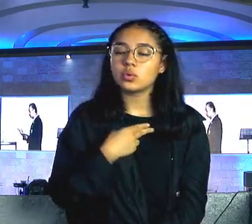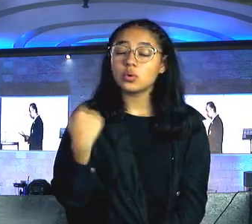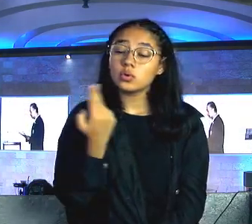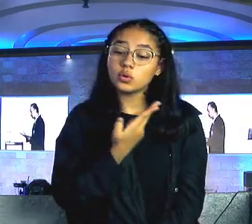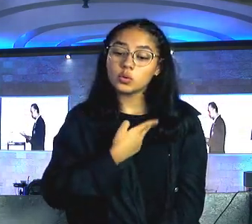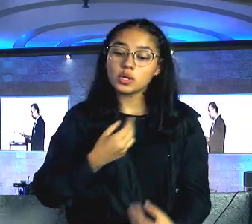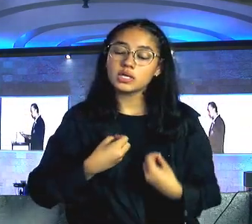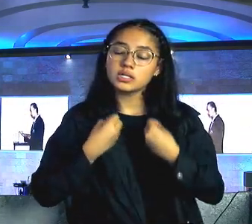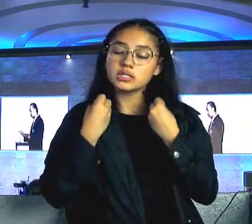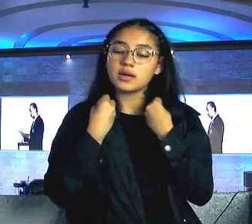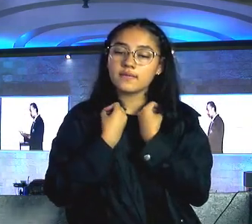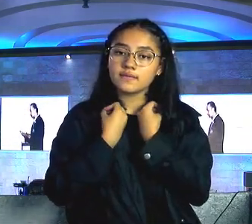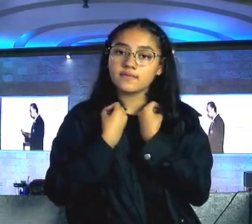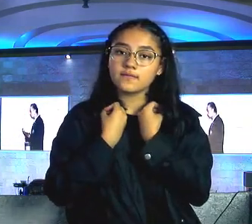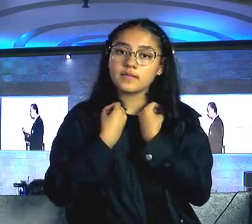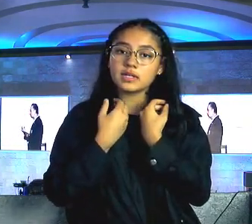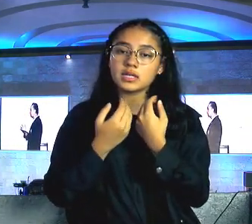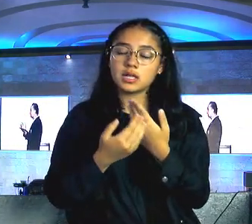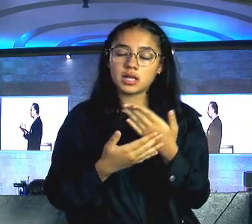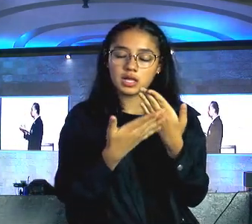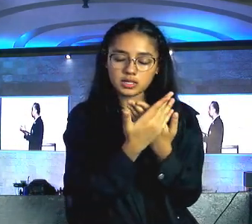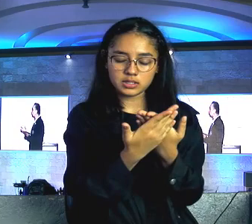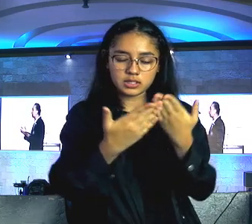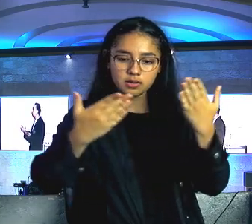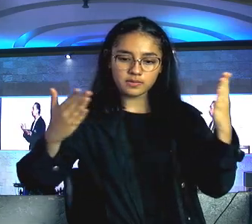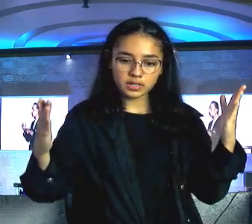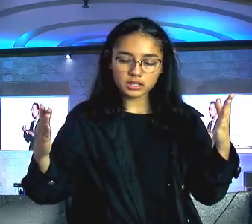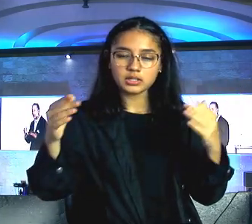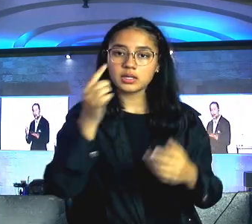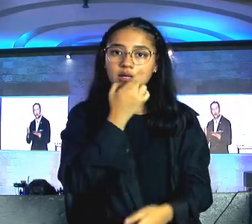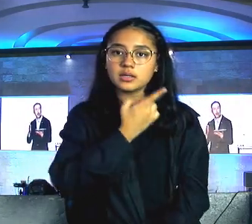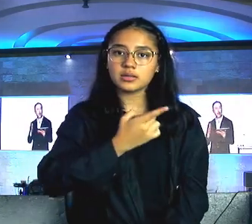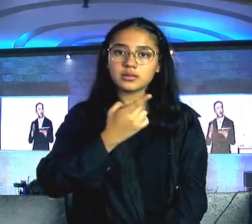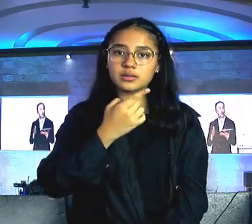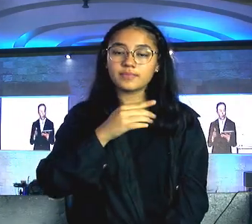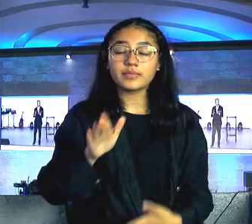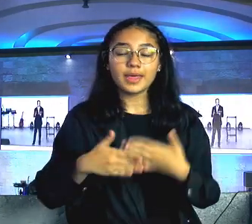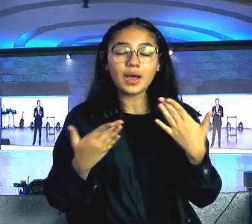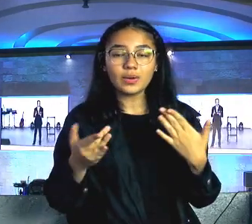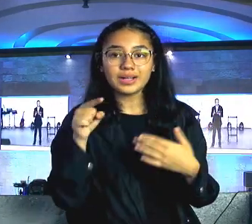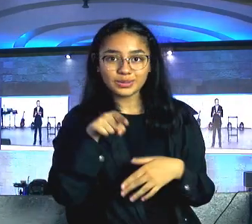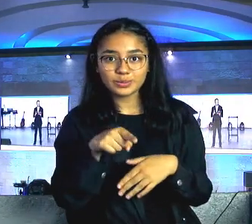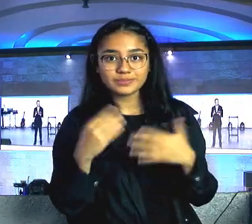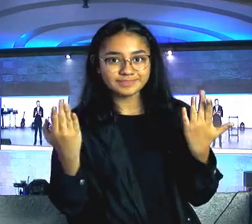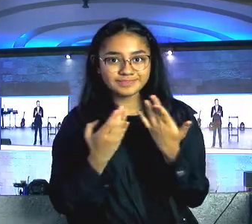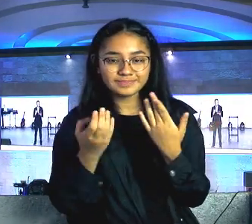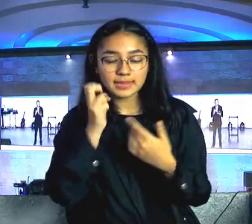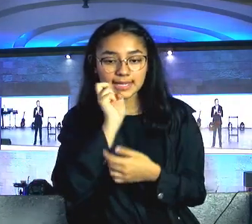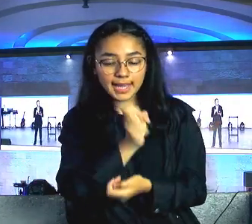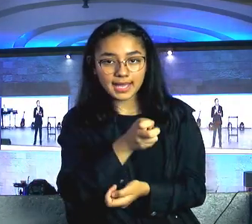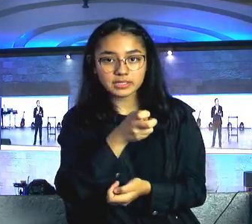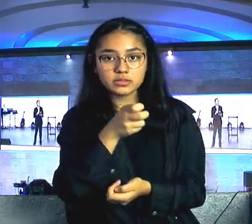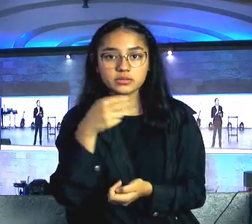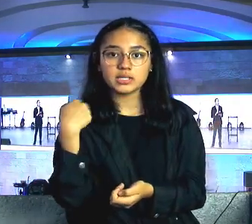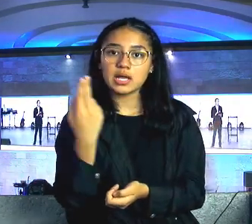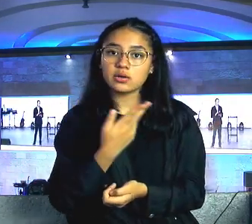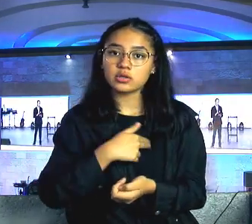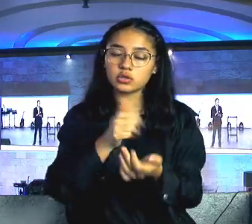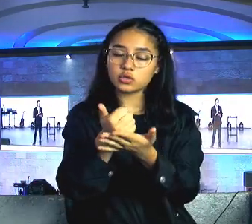expuesta y Dios nos dice: esto es lo que ahora tú tienes que hacer, y nos ayuda a